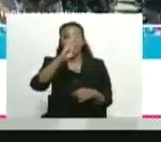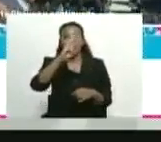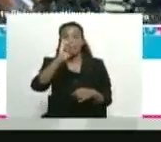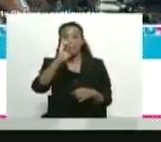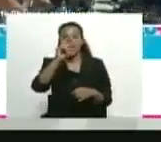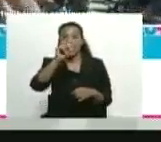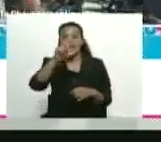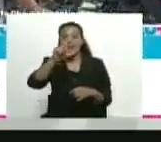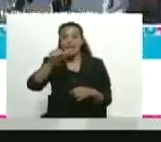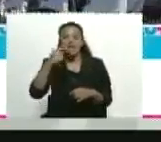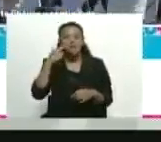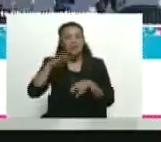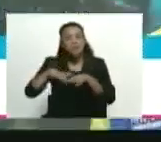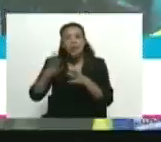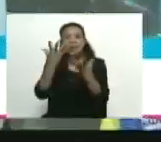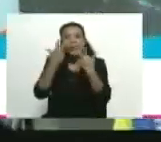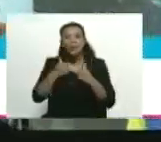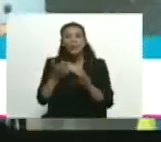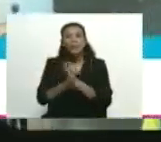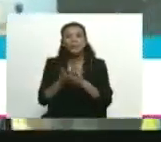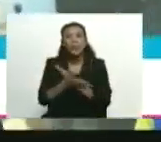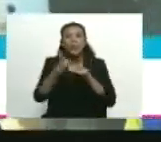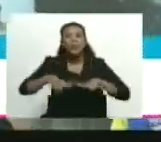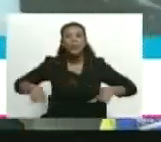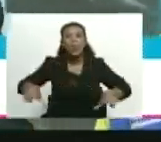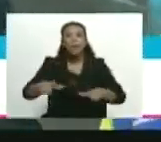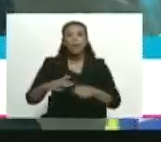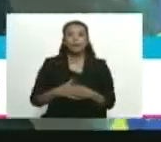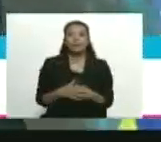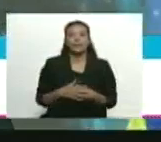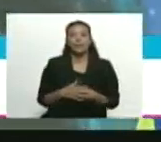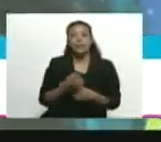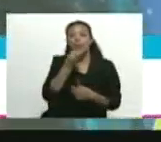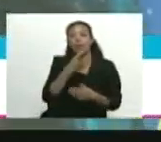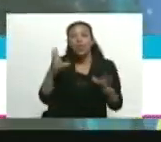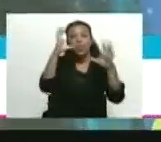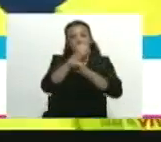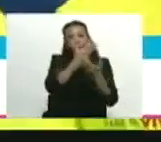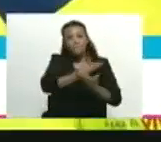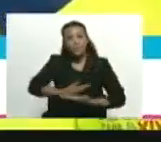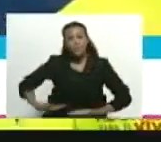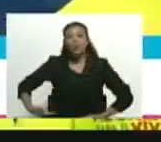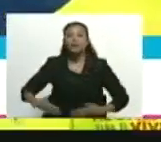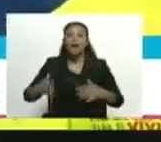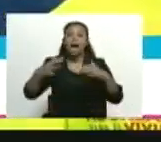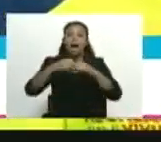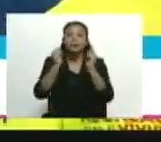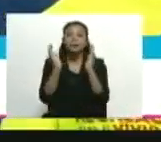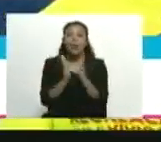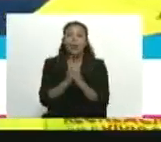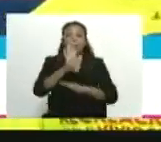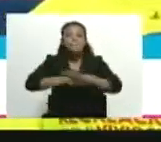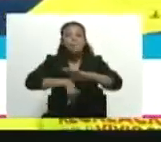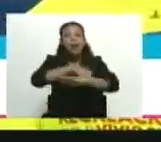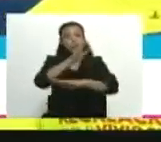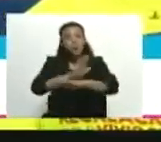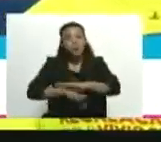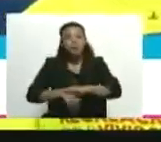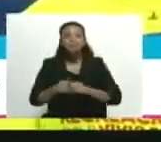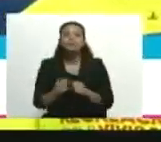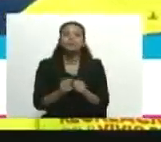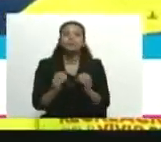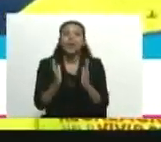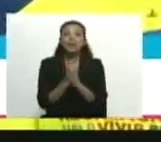¿qué me dices tú? ¿Qué me cuentas? ¿De dónde eres tú? Buenas noches, presidente. ¿Cómo está? El estado de Anzuate y la ciudad de Barcelona. Anzuate, ¿cómo te